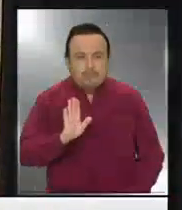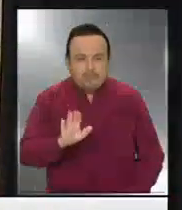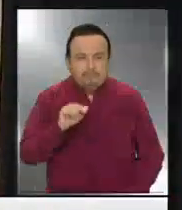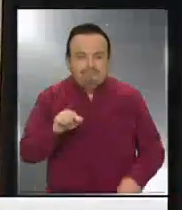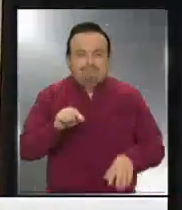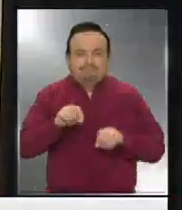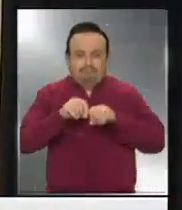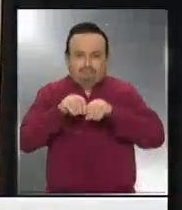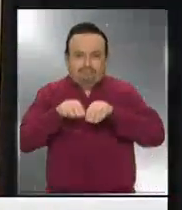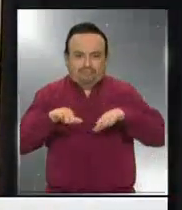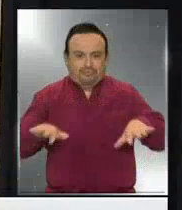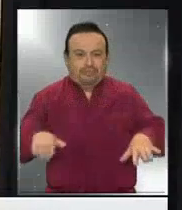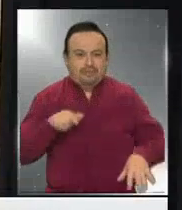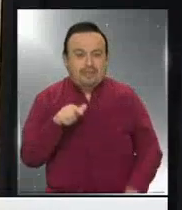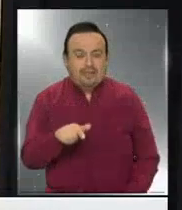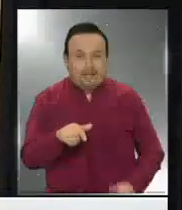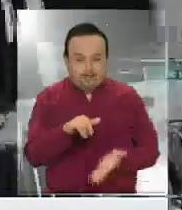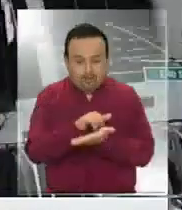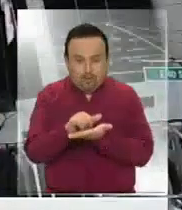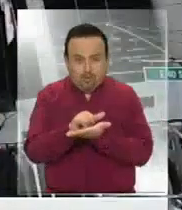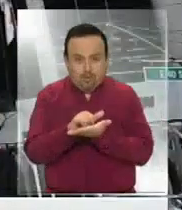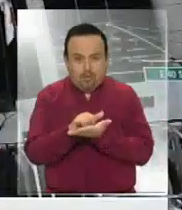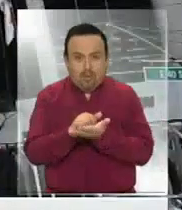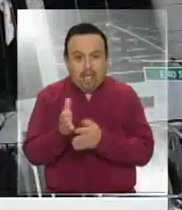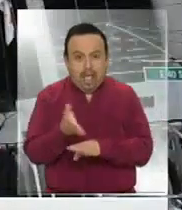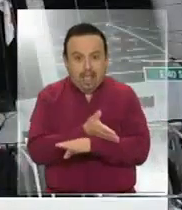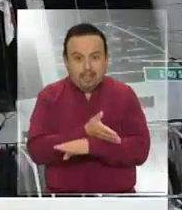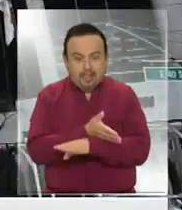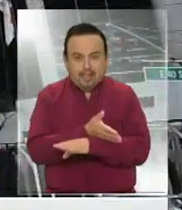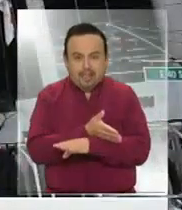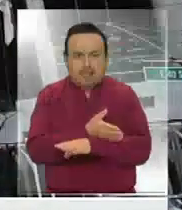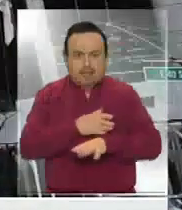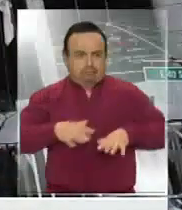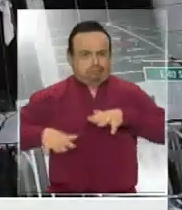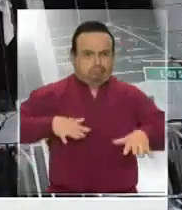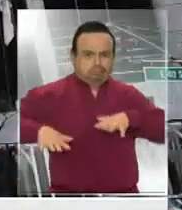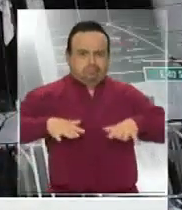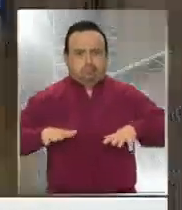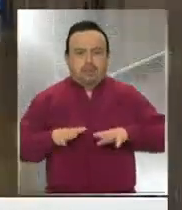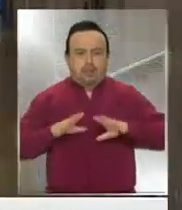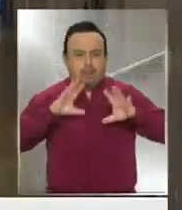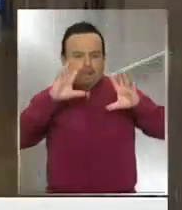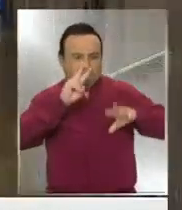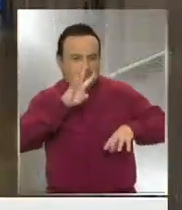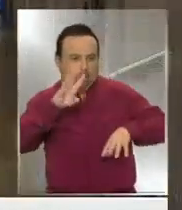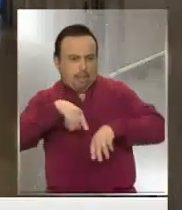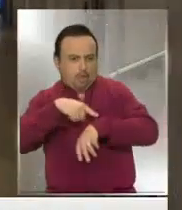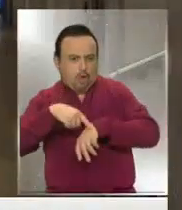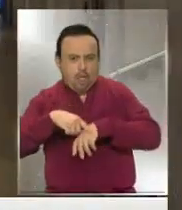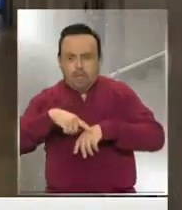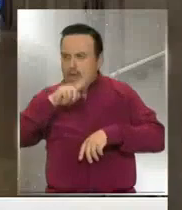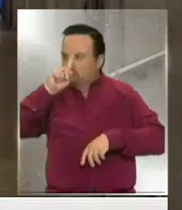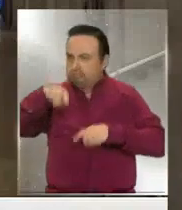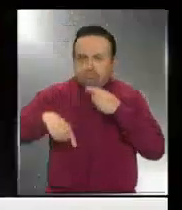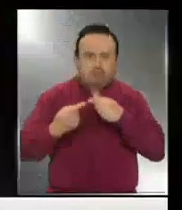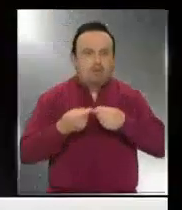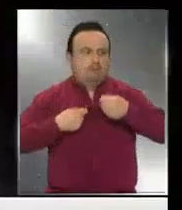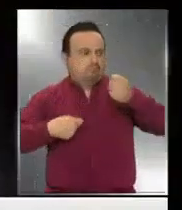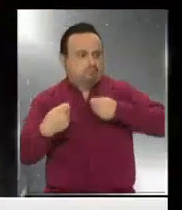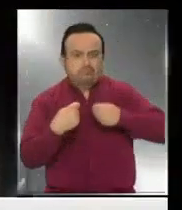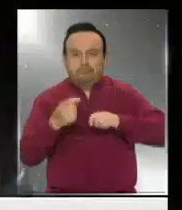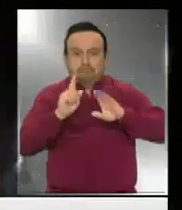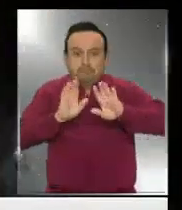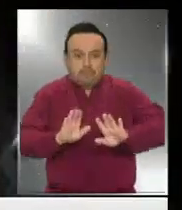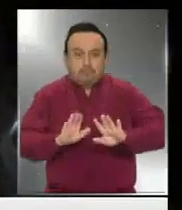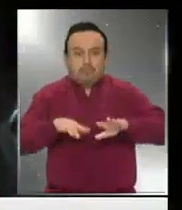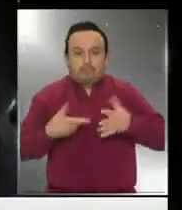De esa ciudad viva y que nunca duerme, ya no hay nada. Nueva York está dormida. Sus tiendas, bares y teatros